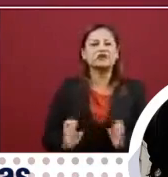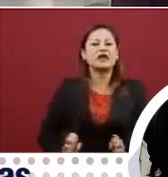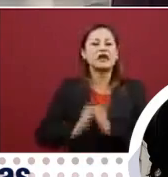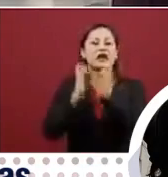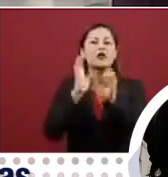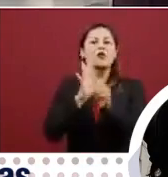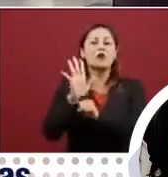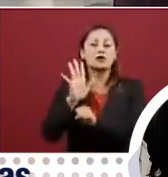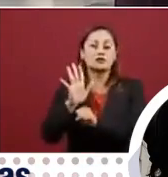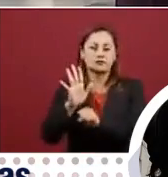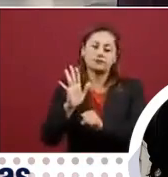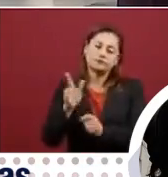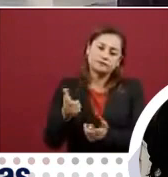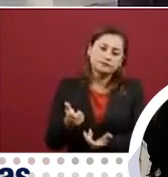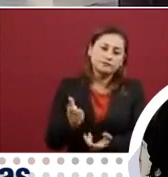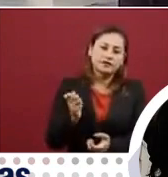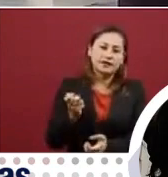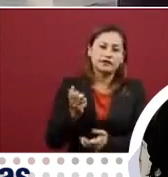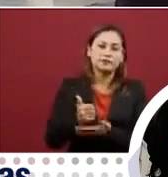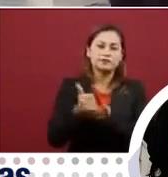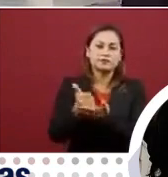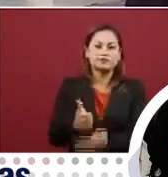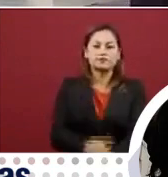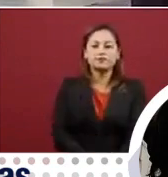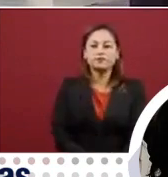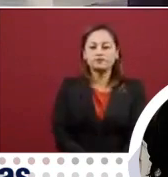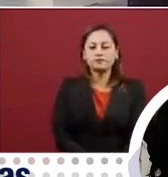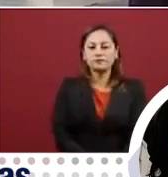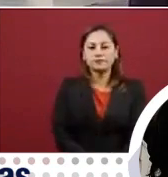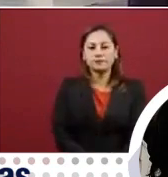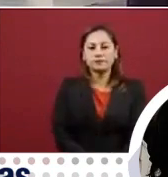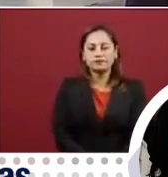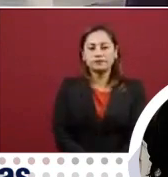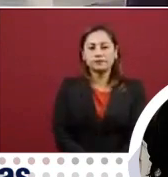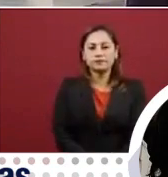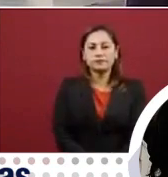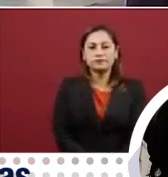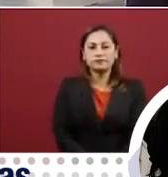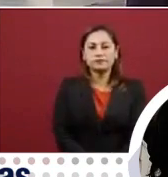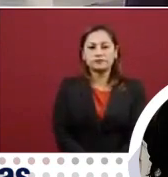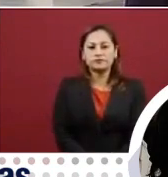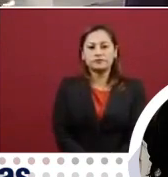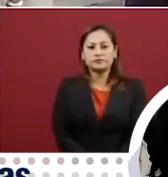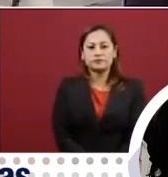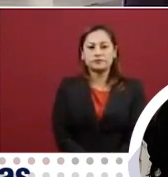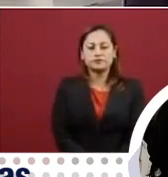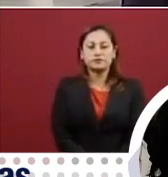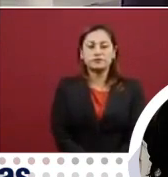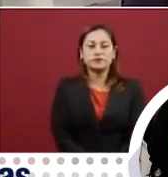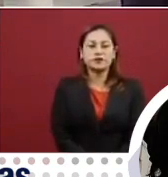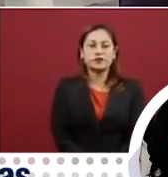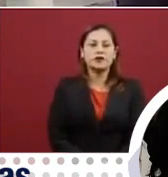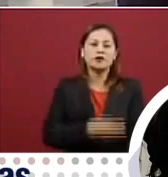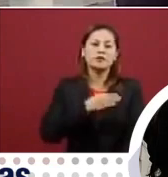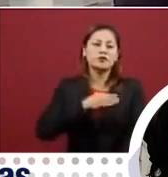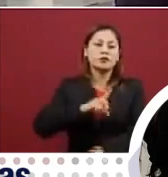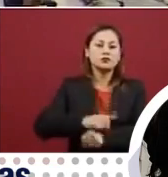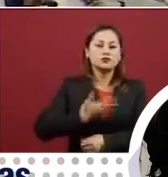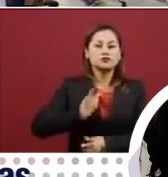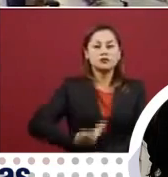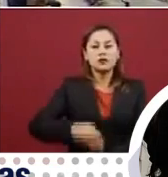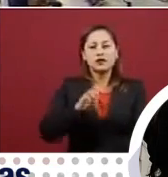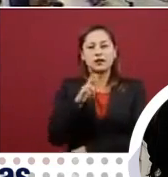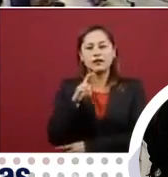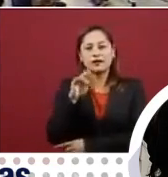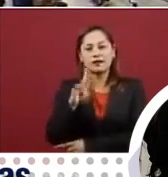encargada de llevar a cabo las labores de seguridad, específicamente de escoltas de las y los periodistas, porque no tienen la capacidad técnica y porque